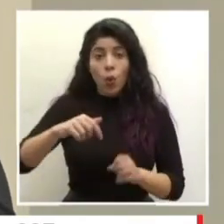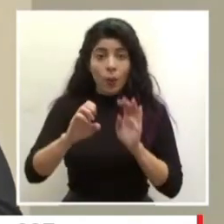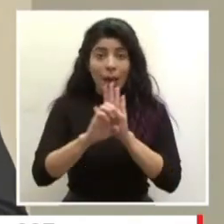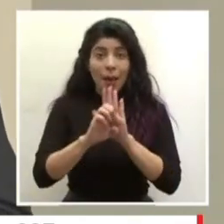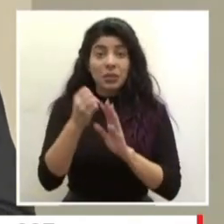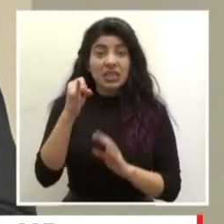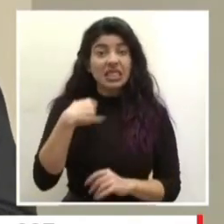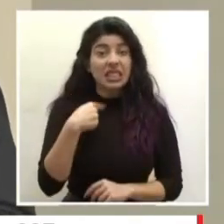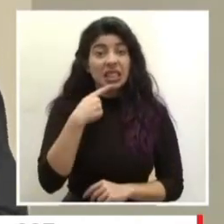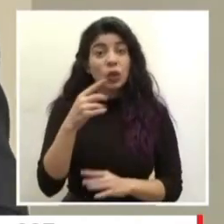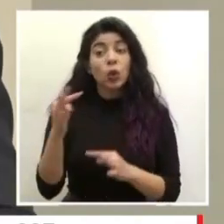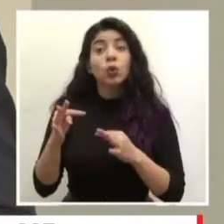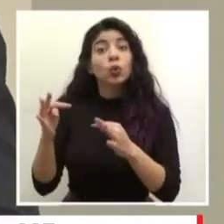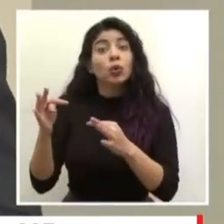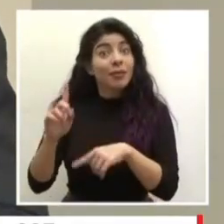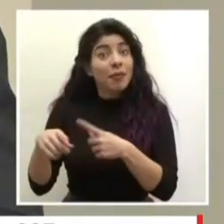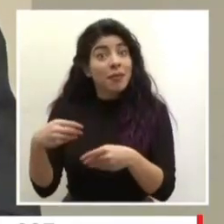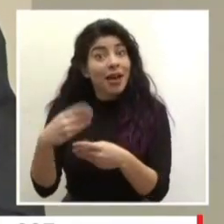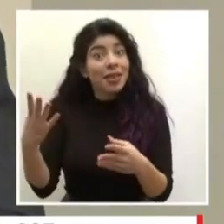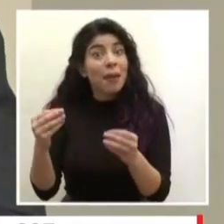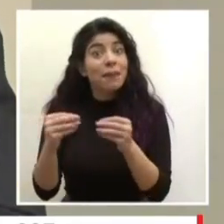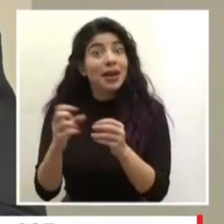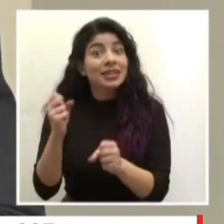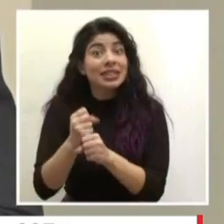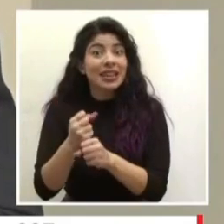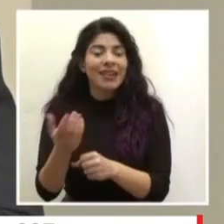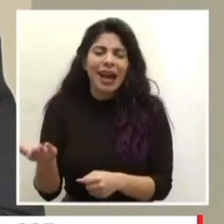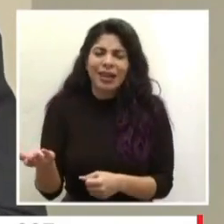decir que el sector turismo va a generar más puestos de trabajo